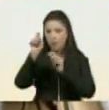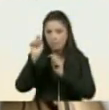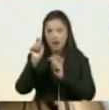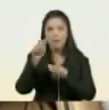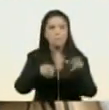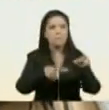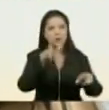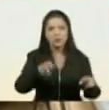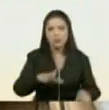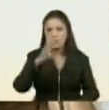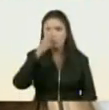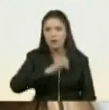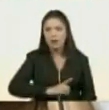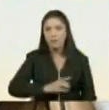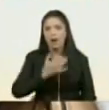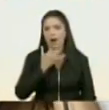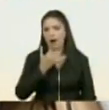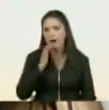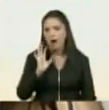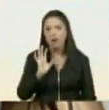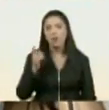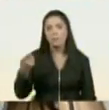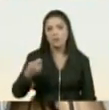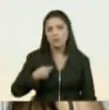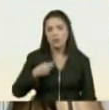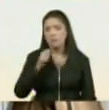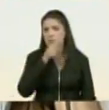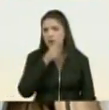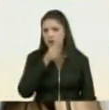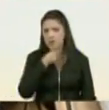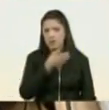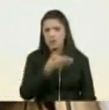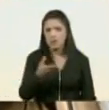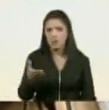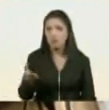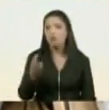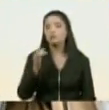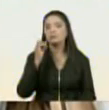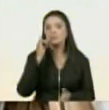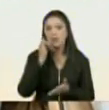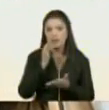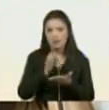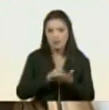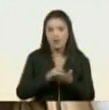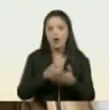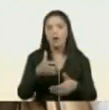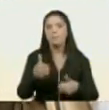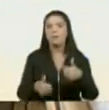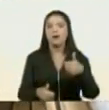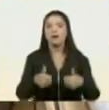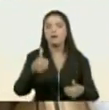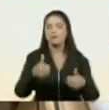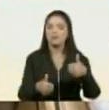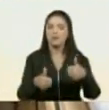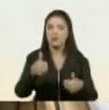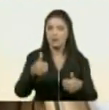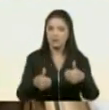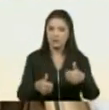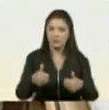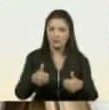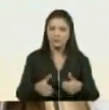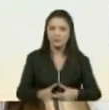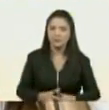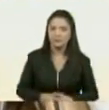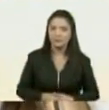tipo de discapacidad, pensionadas y pensionados, se inscribieron para ser candidatas y candidatos en